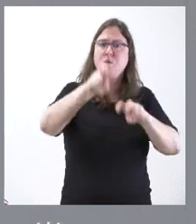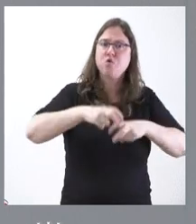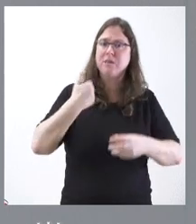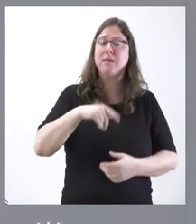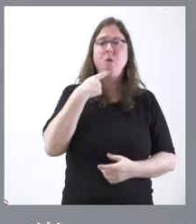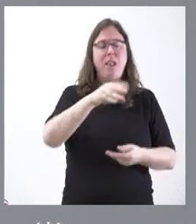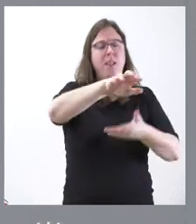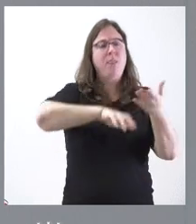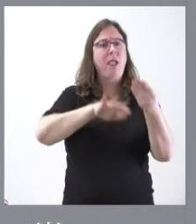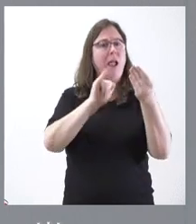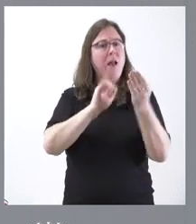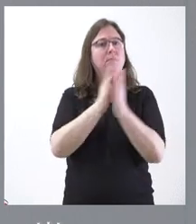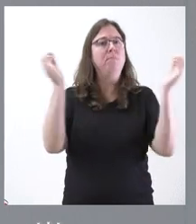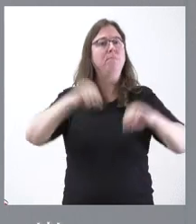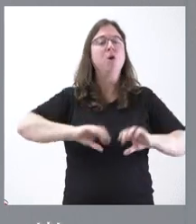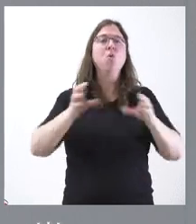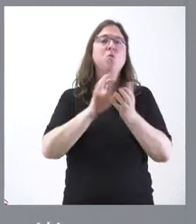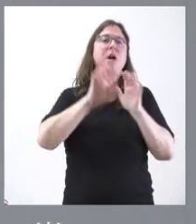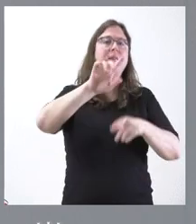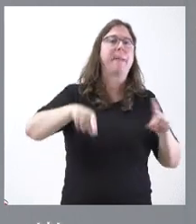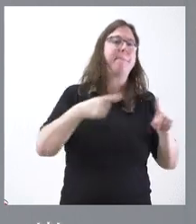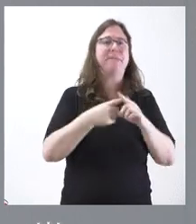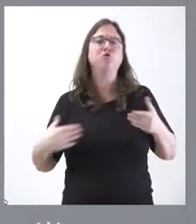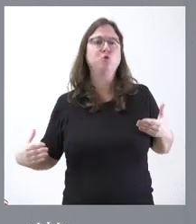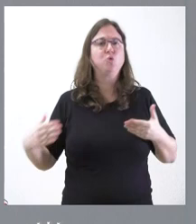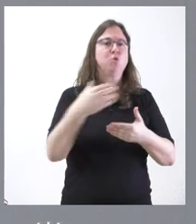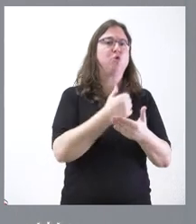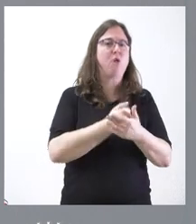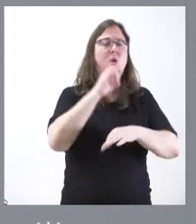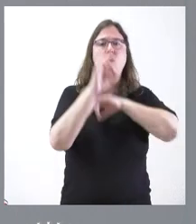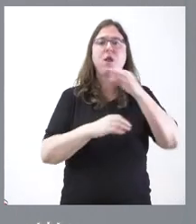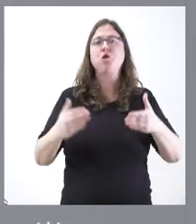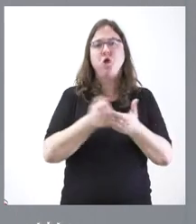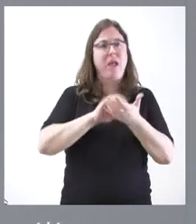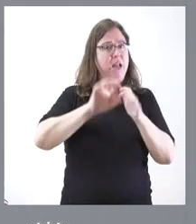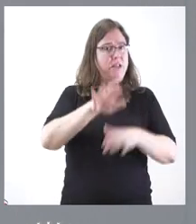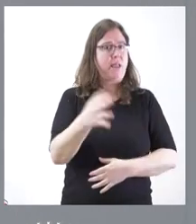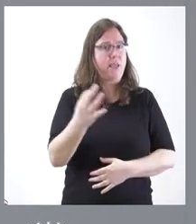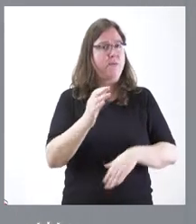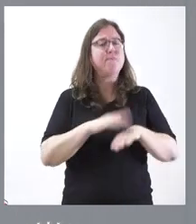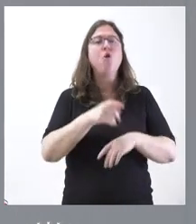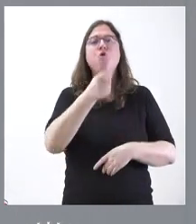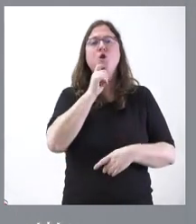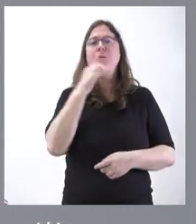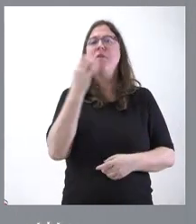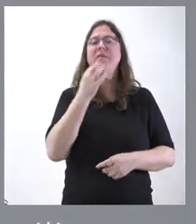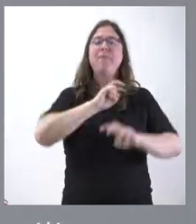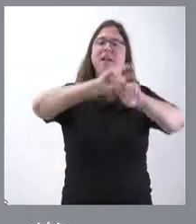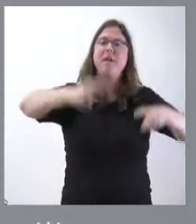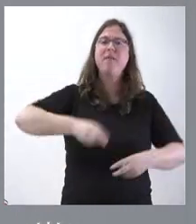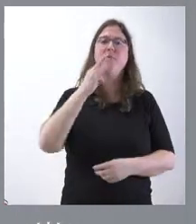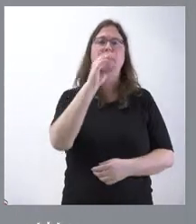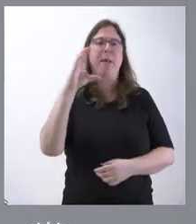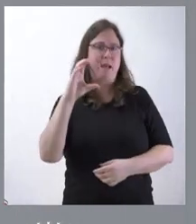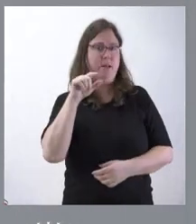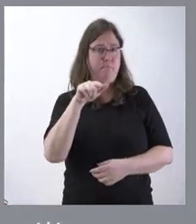hay un documento pactado entre la junta de Castilla de León y todas las organizaciones agras de Castilla de León sobre cómo tiene que ser la reforma de la pac y